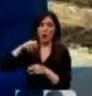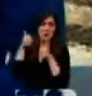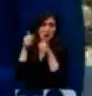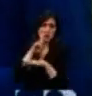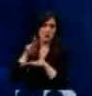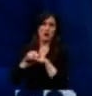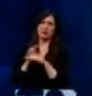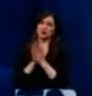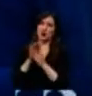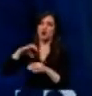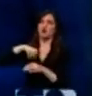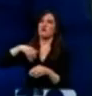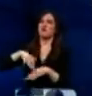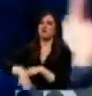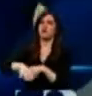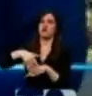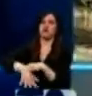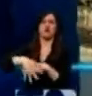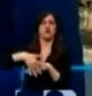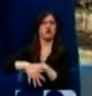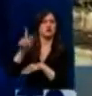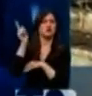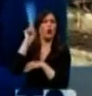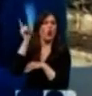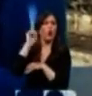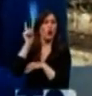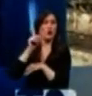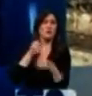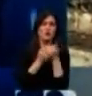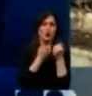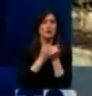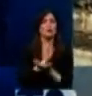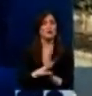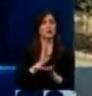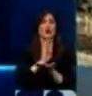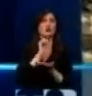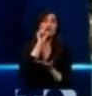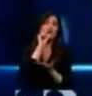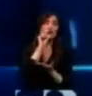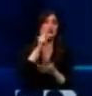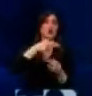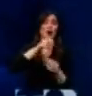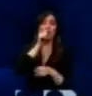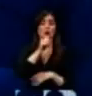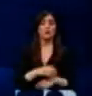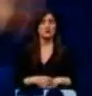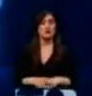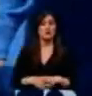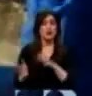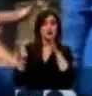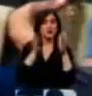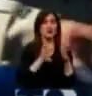evite el consumo excesivo de agua para poder apoyar a los demás barrios que están sin el abastecimiento. ¿Se conoce ya qué generó